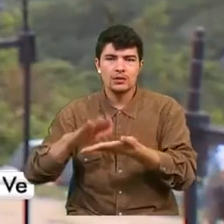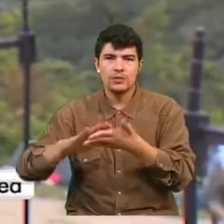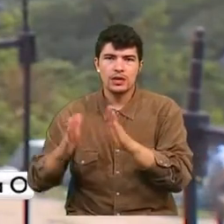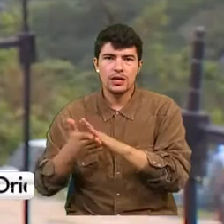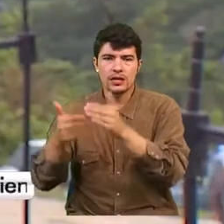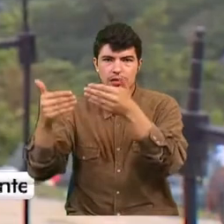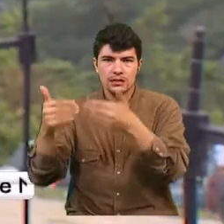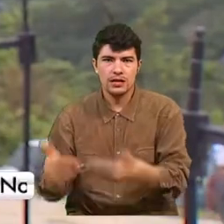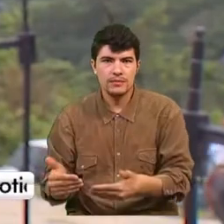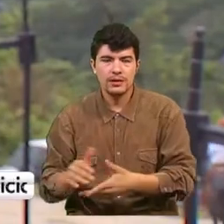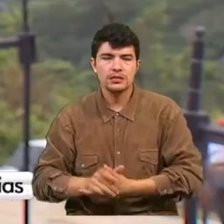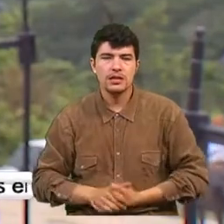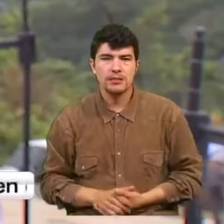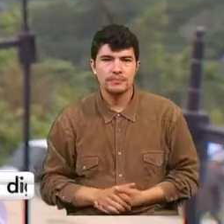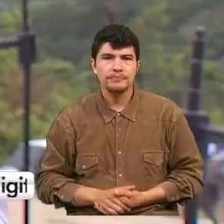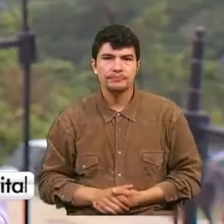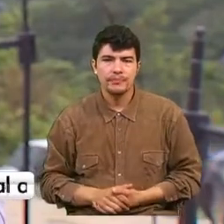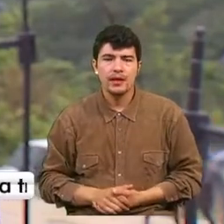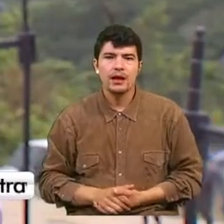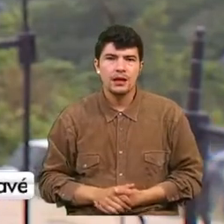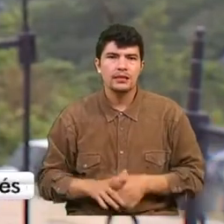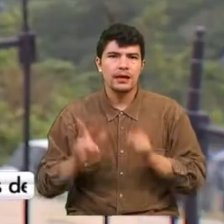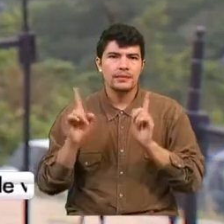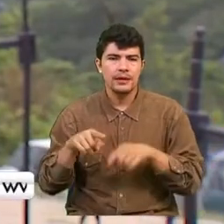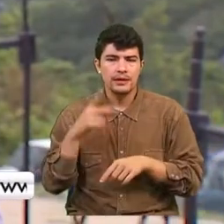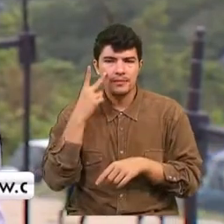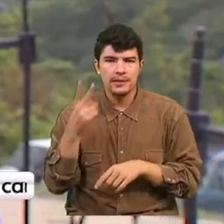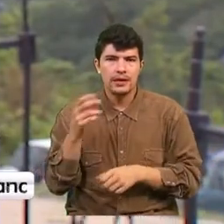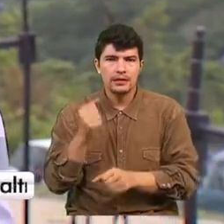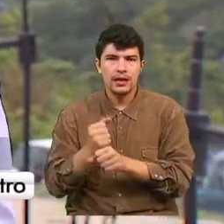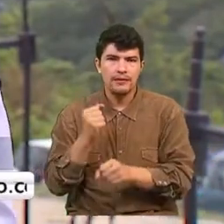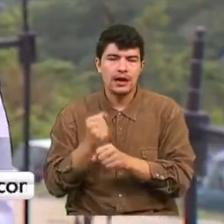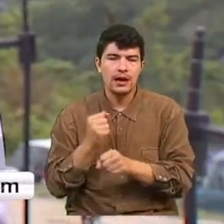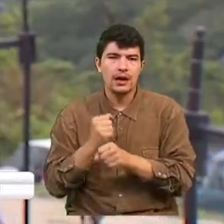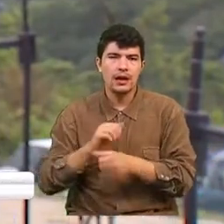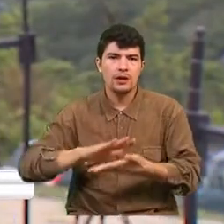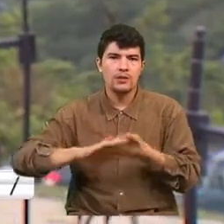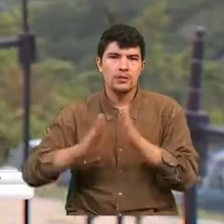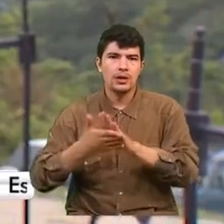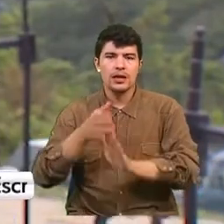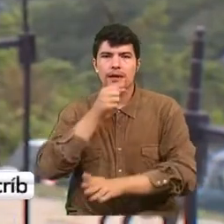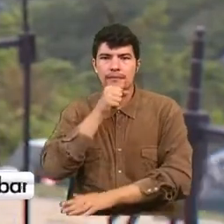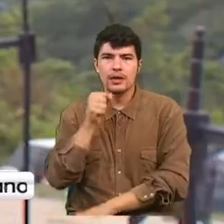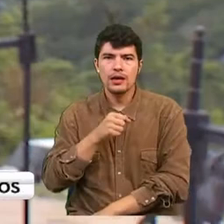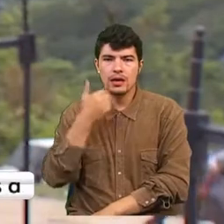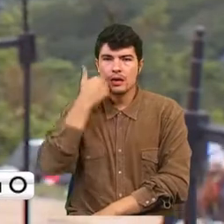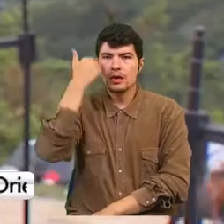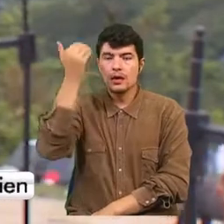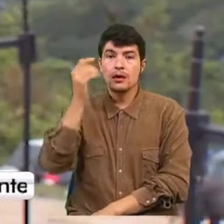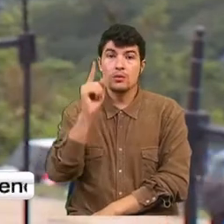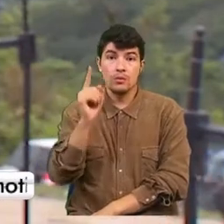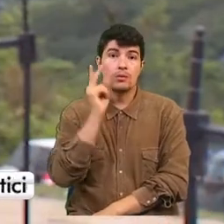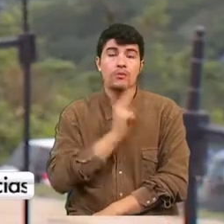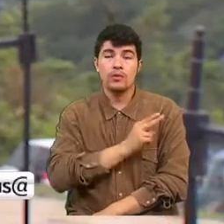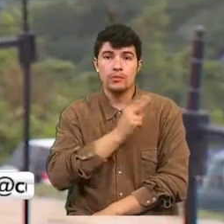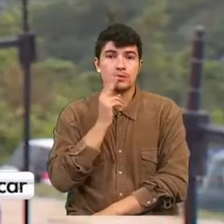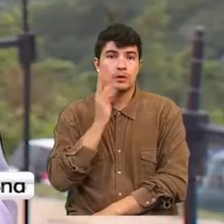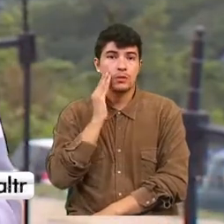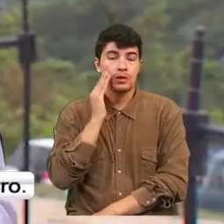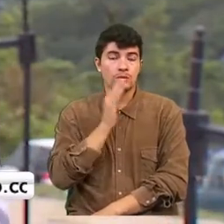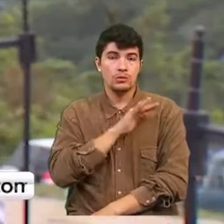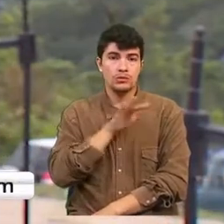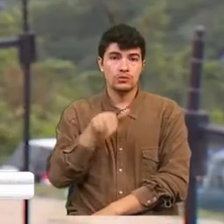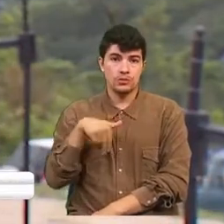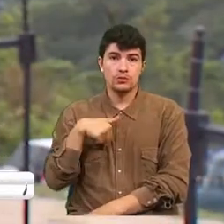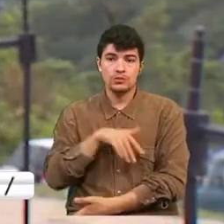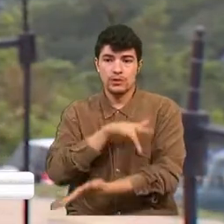de discapacidad, vieron lo que trabajamos también con la población adulta mayor, y un compromiso. Cuando nosotros llegamos al gobierno,